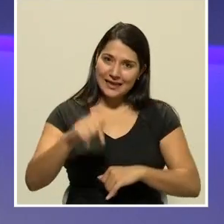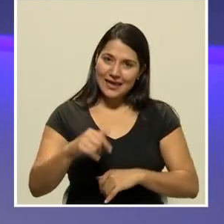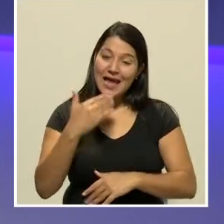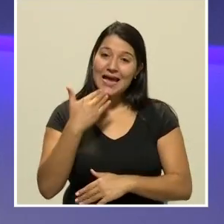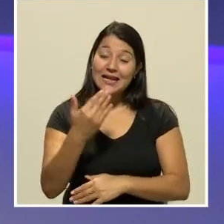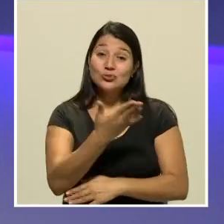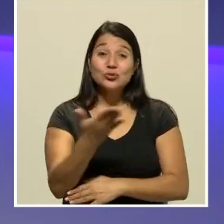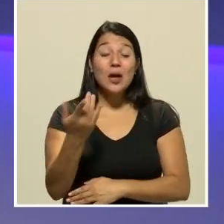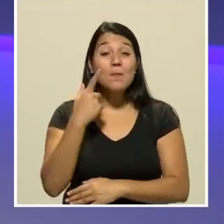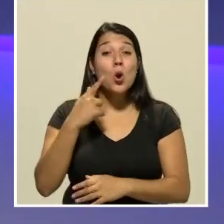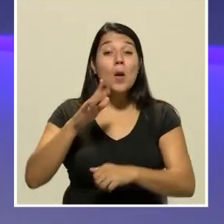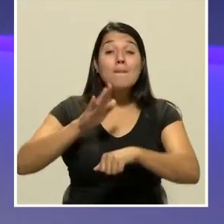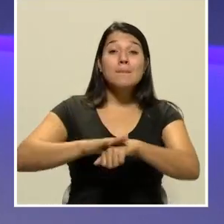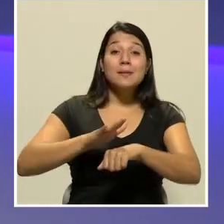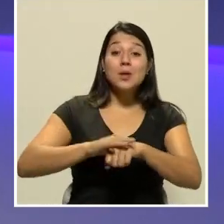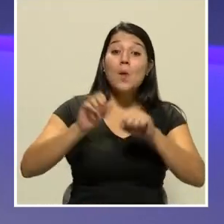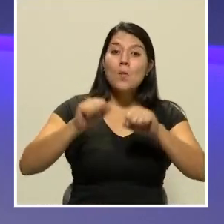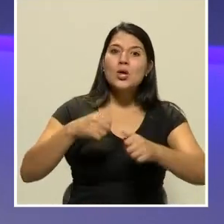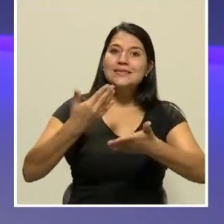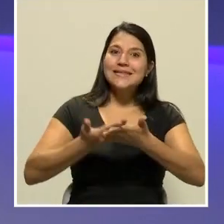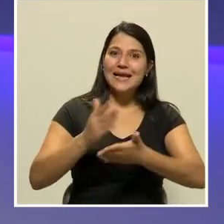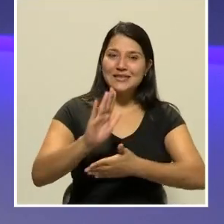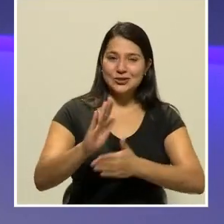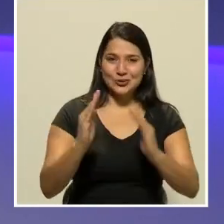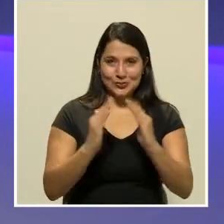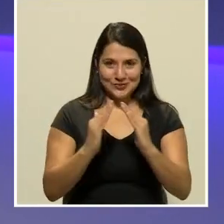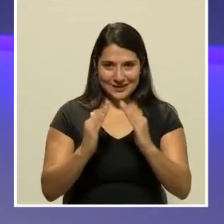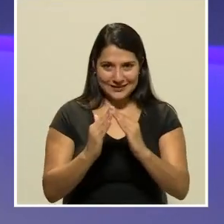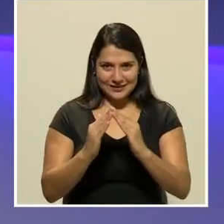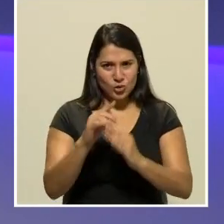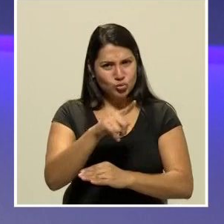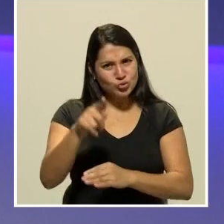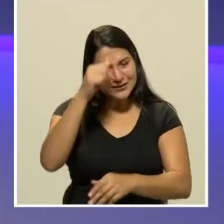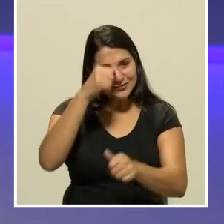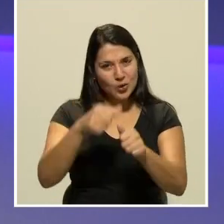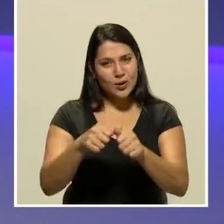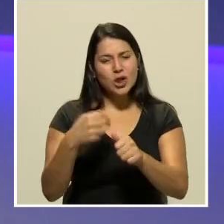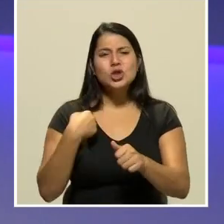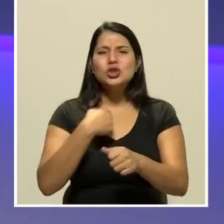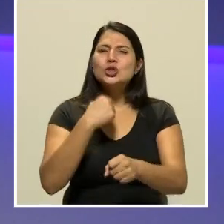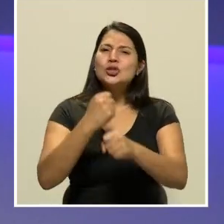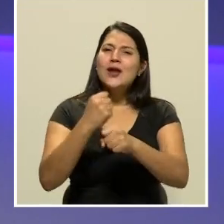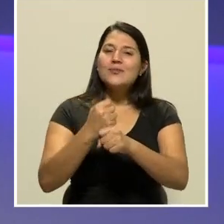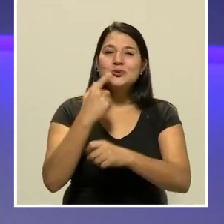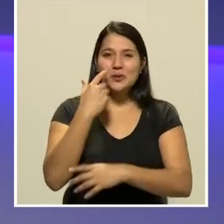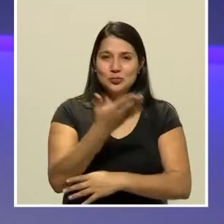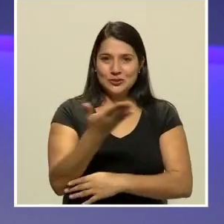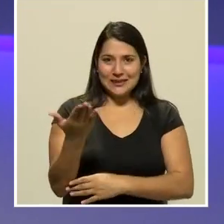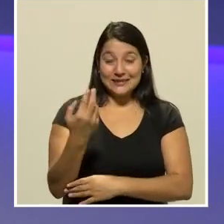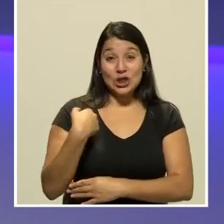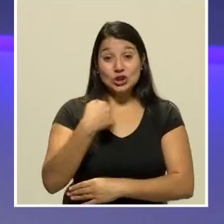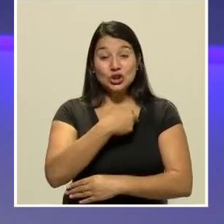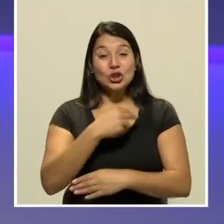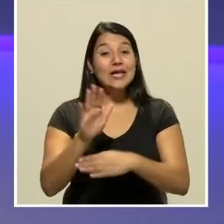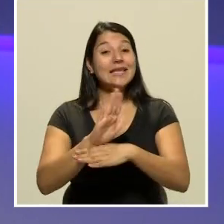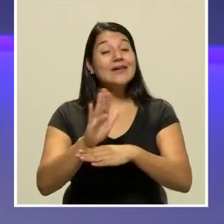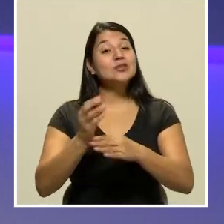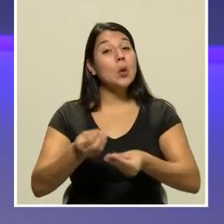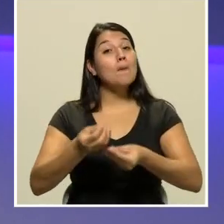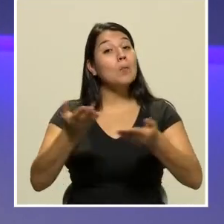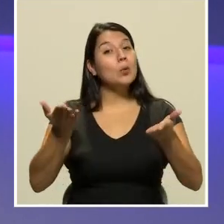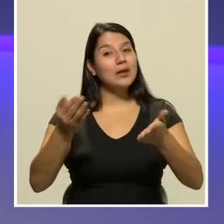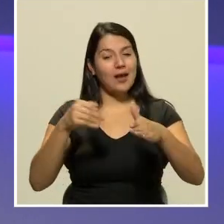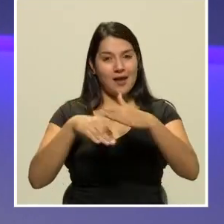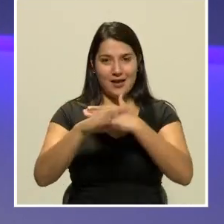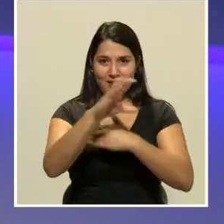por dejarnos entrar en sus hogares. Y recuerden, trabajamos para usted. Somos la